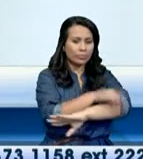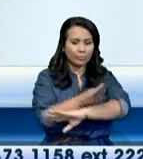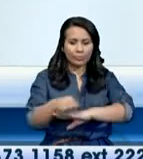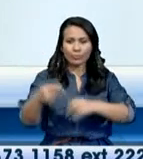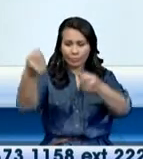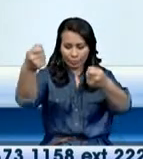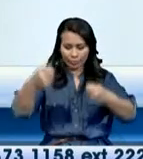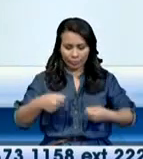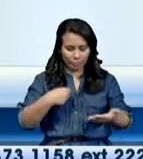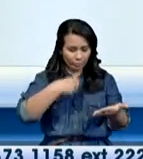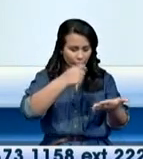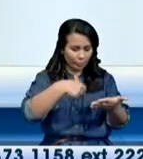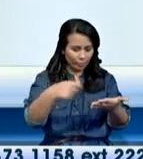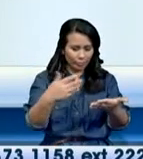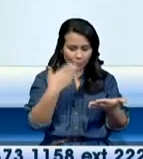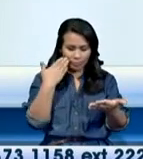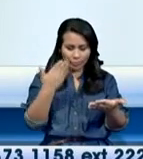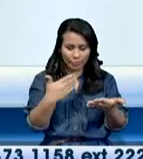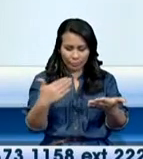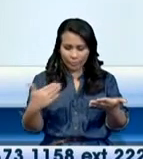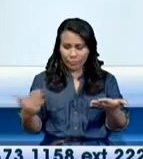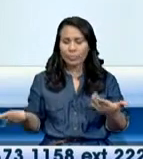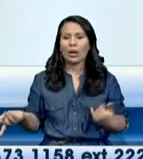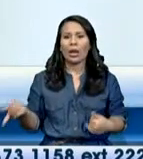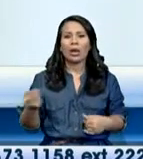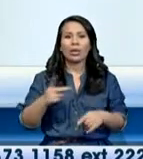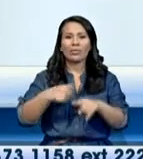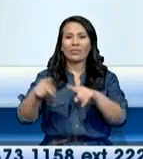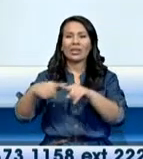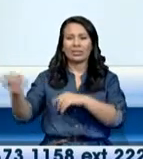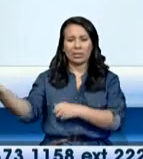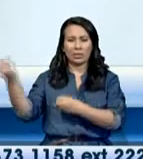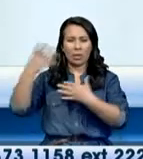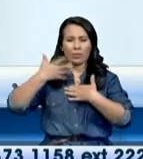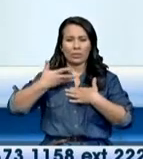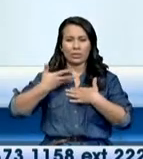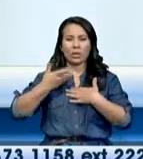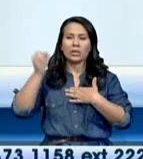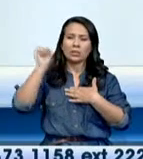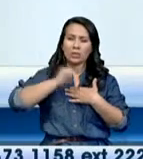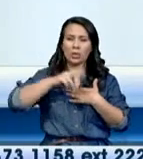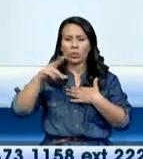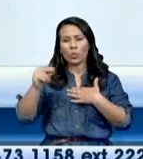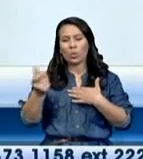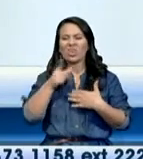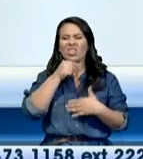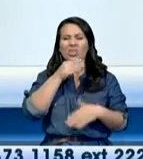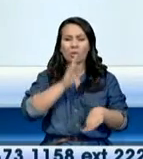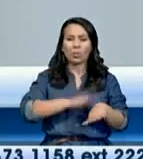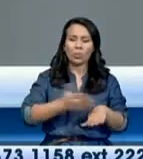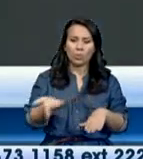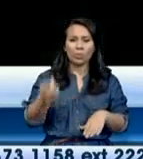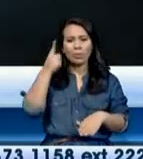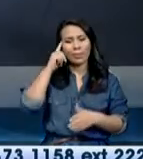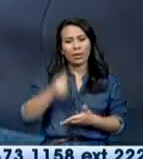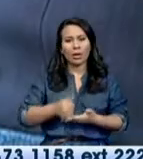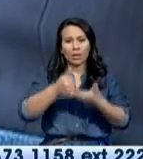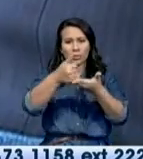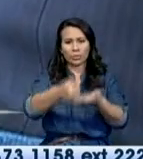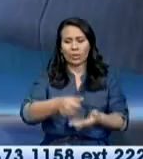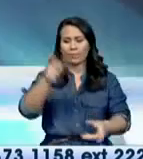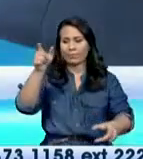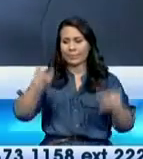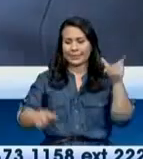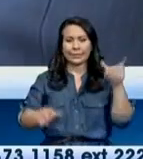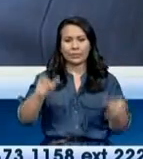de otras empresas, de otros departamentos y gerencias al interior de la EMAPS. La